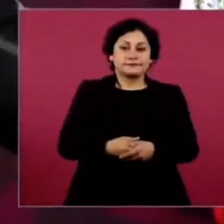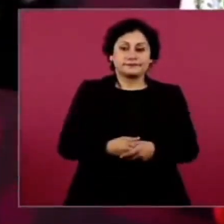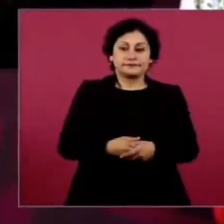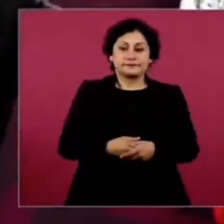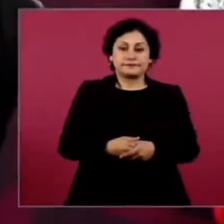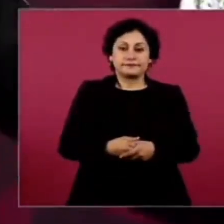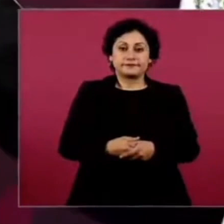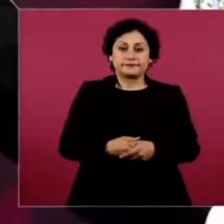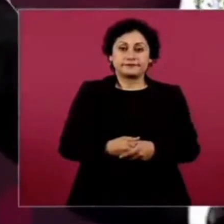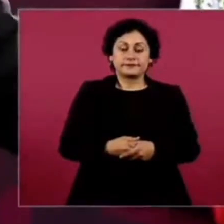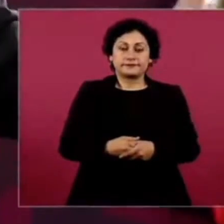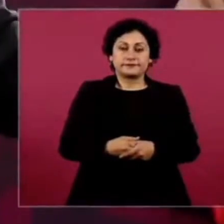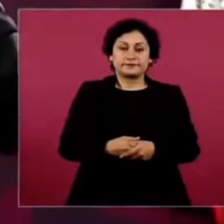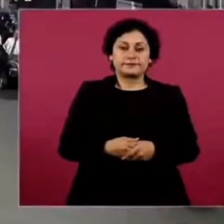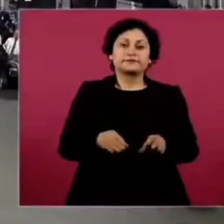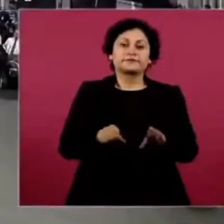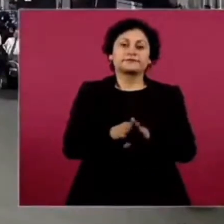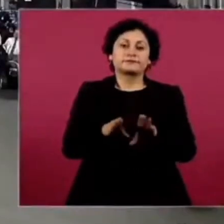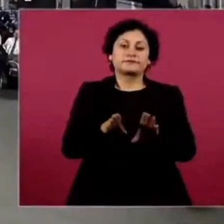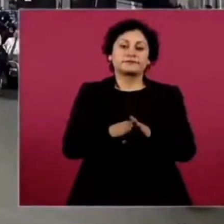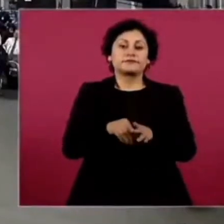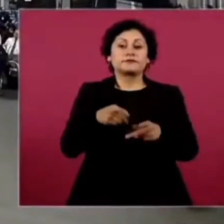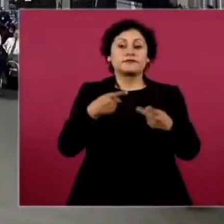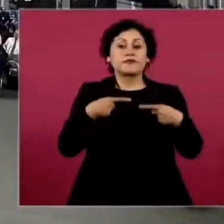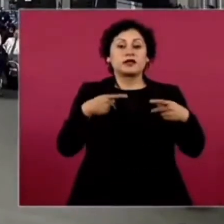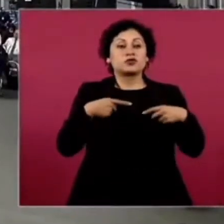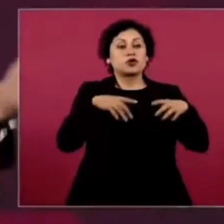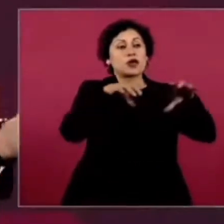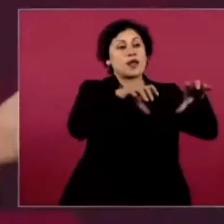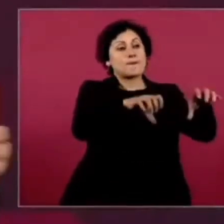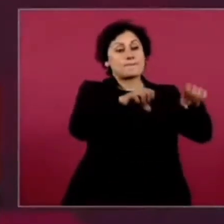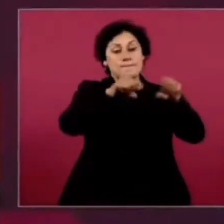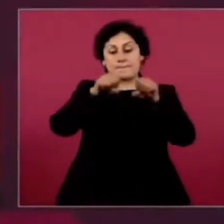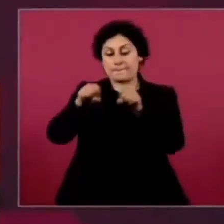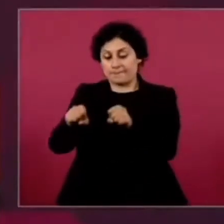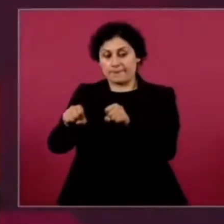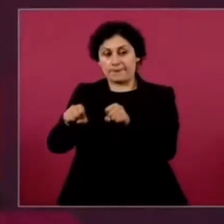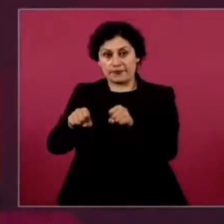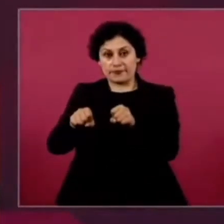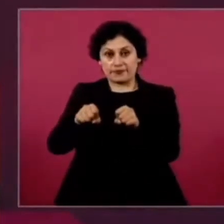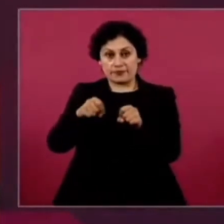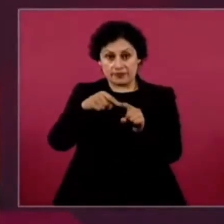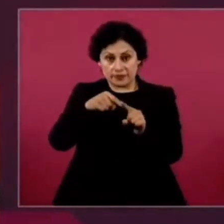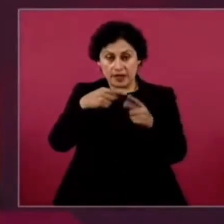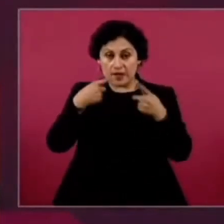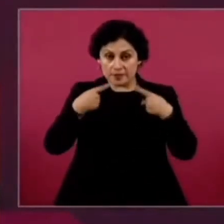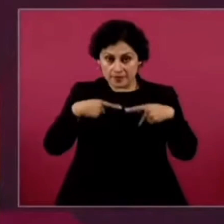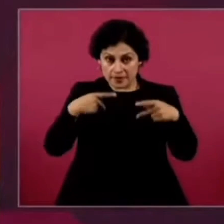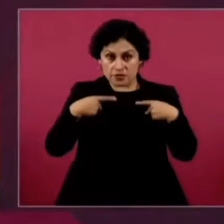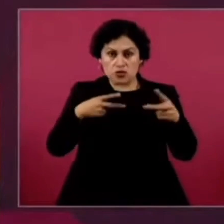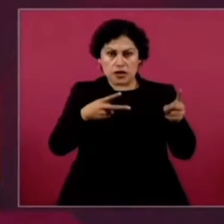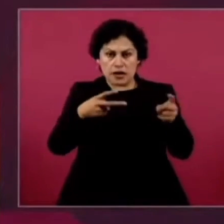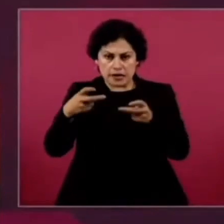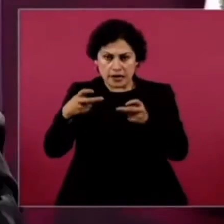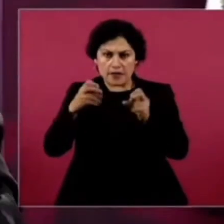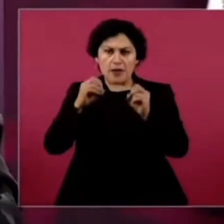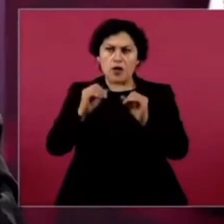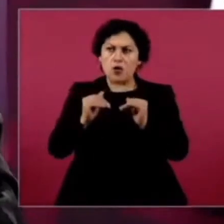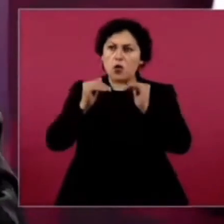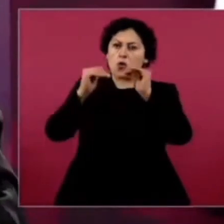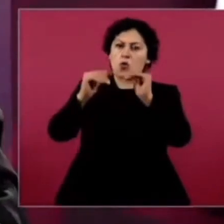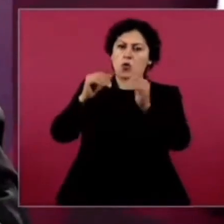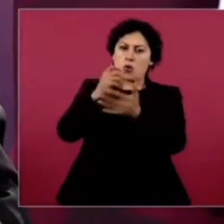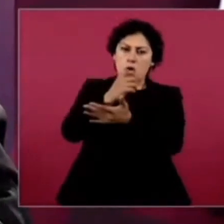lo de dejar en libertad a presuntos delincuentes, sobre todo a los de cuello blanco y también a los de la delincuencia